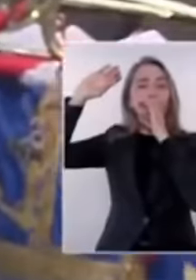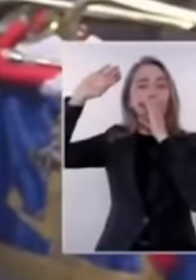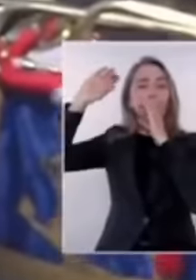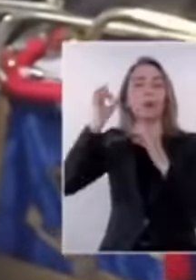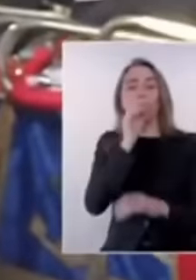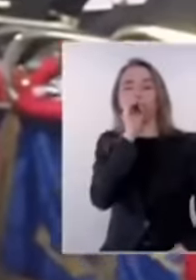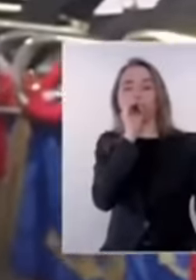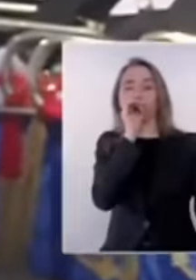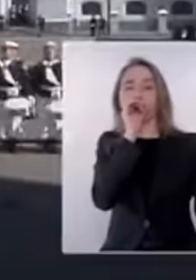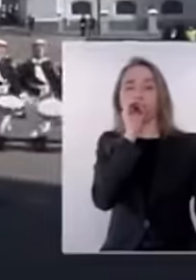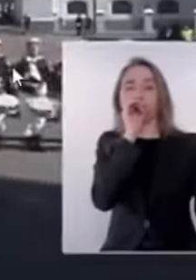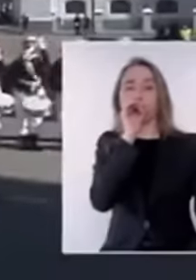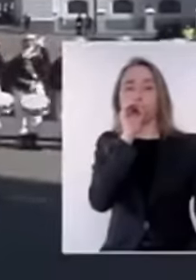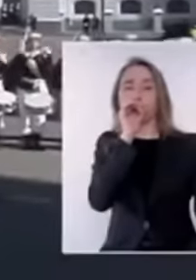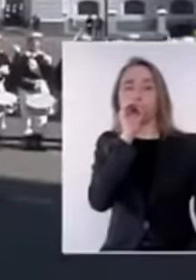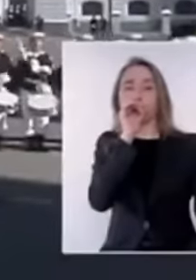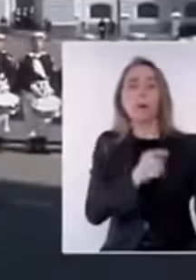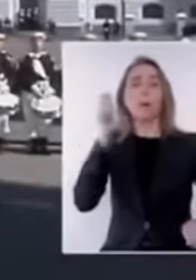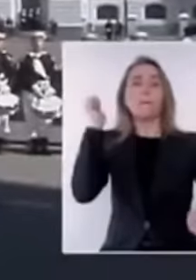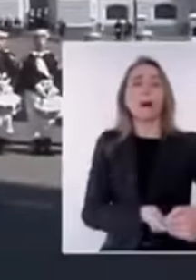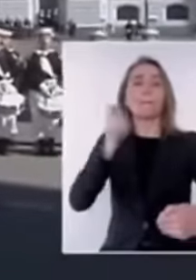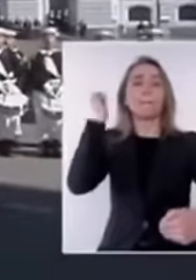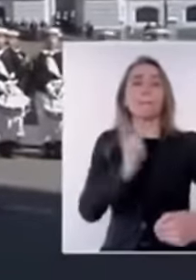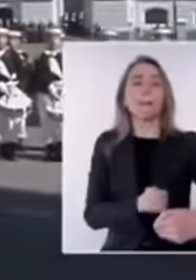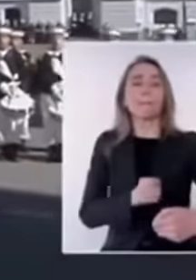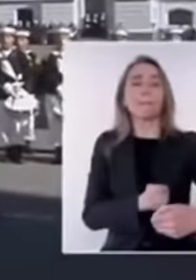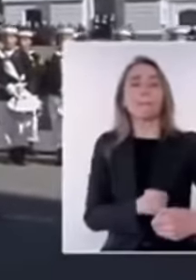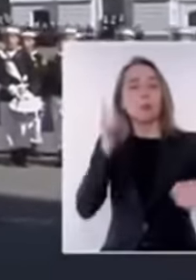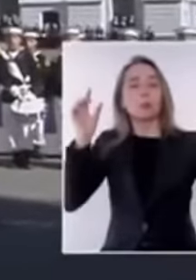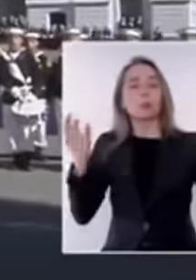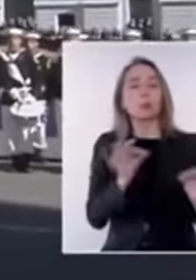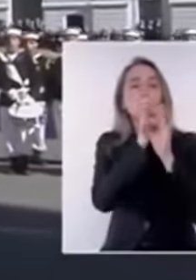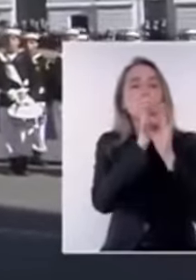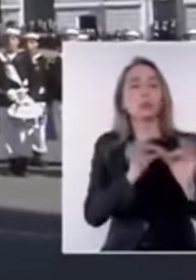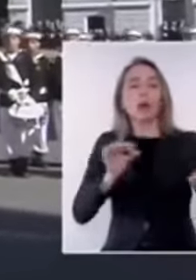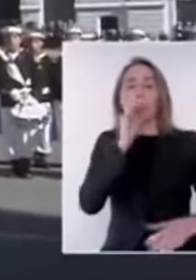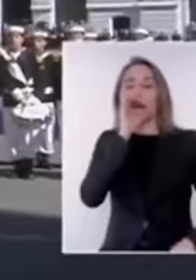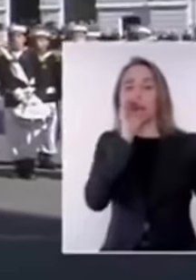¿Por qué tendrá 2 estrellitas acá? ¿Alguien me puede decir? Porque es un oficial.